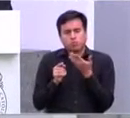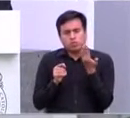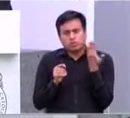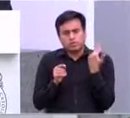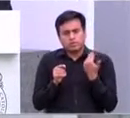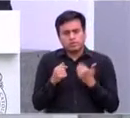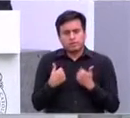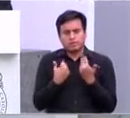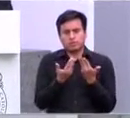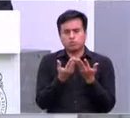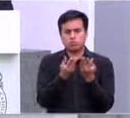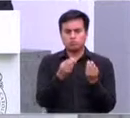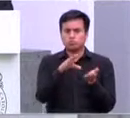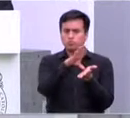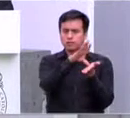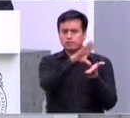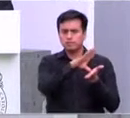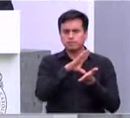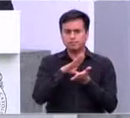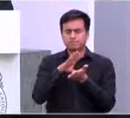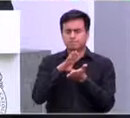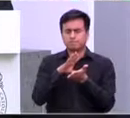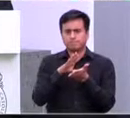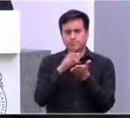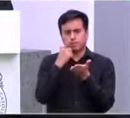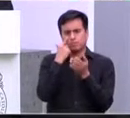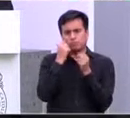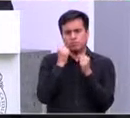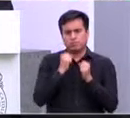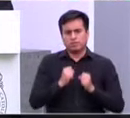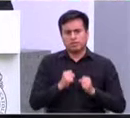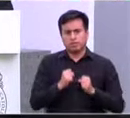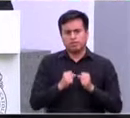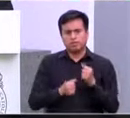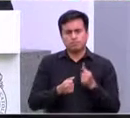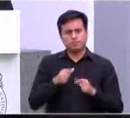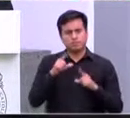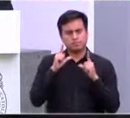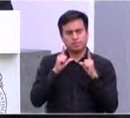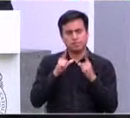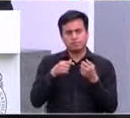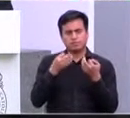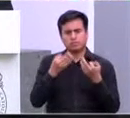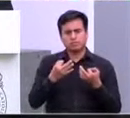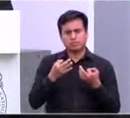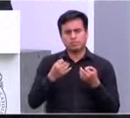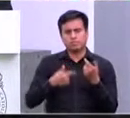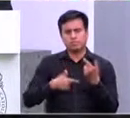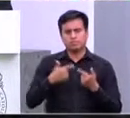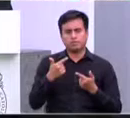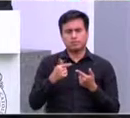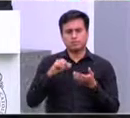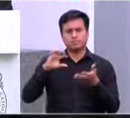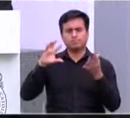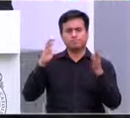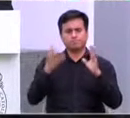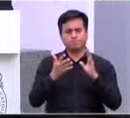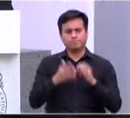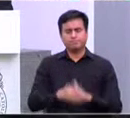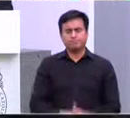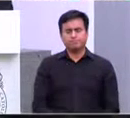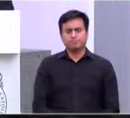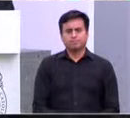ha dado a muchos países la posibilidad de participar efectivamente en la política internacional